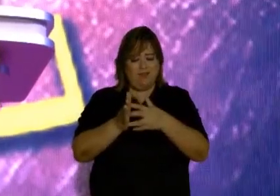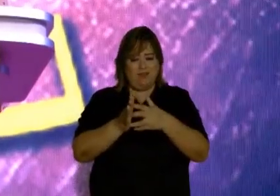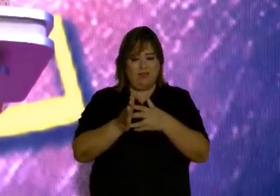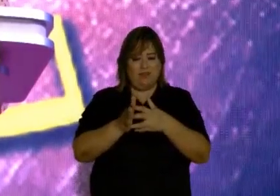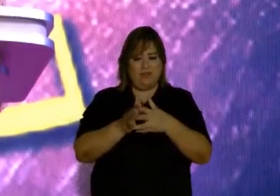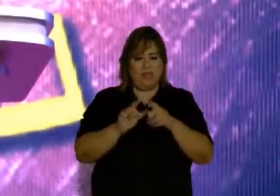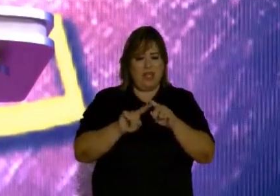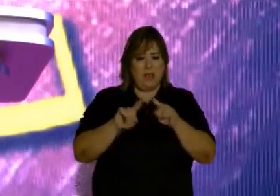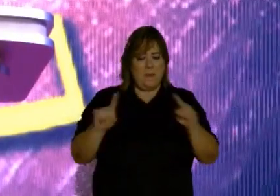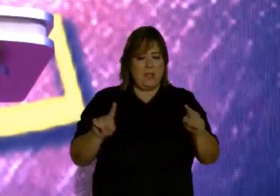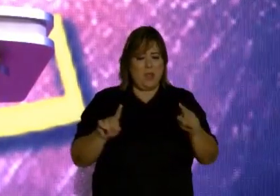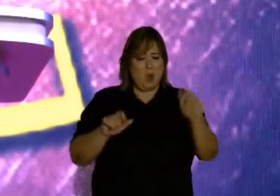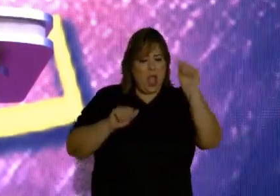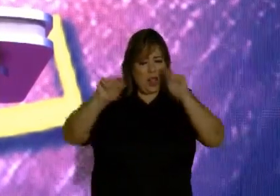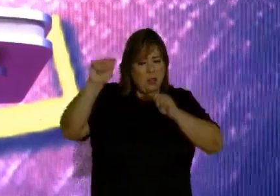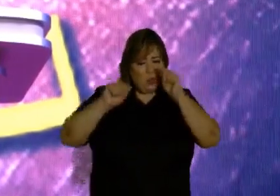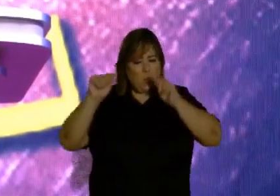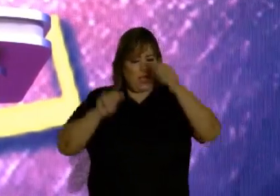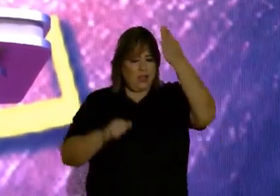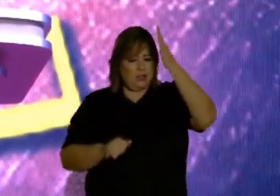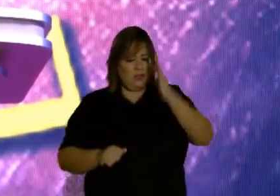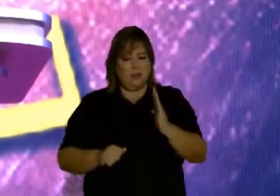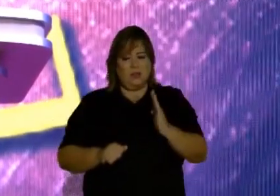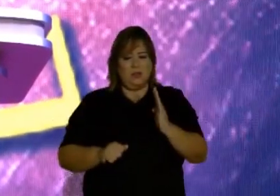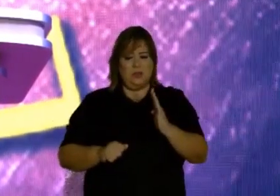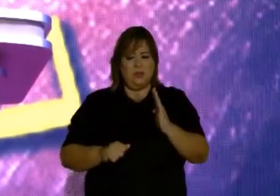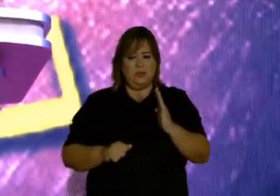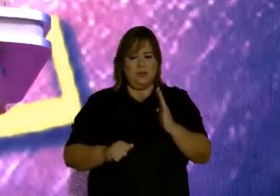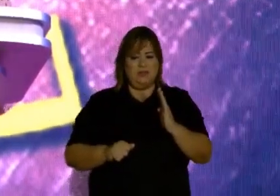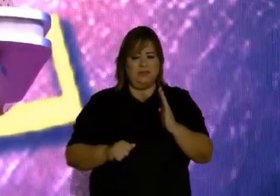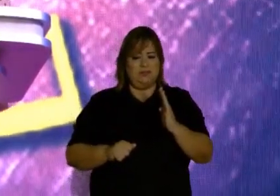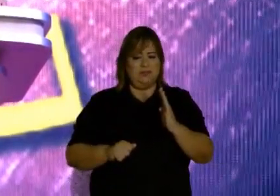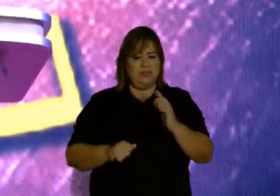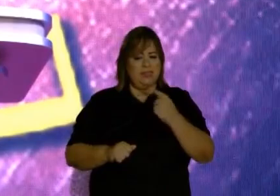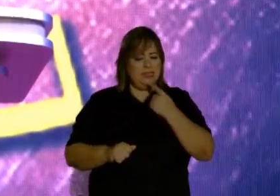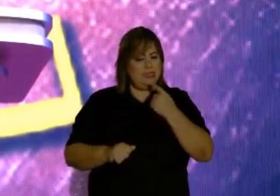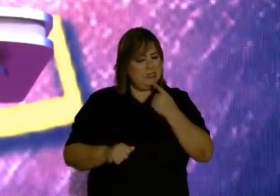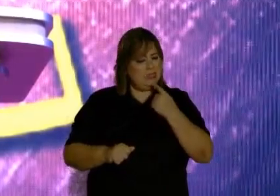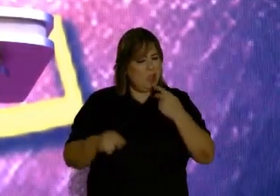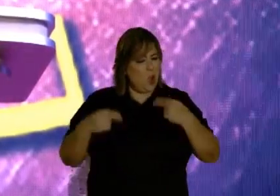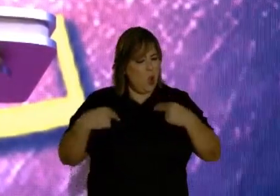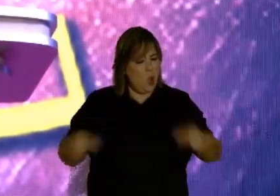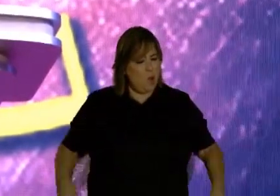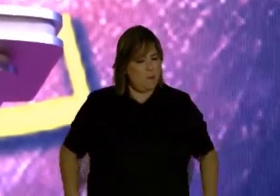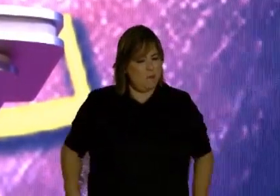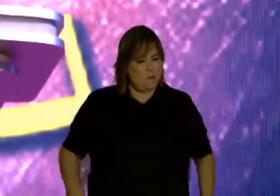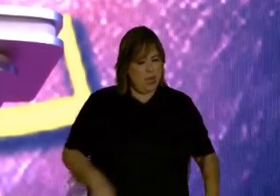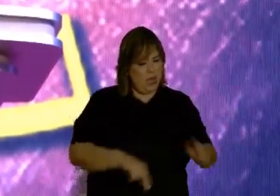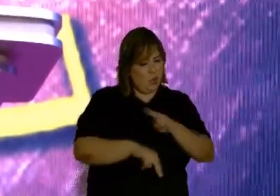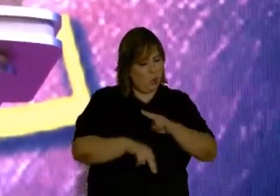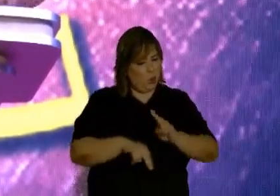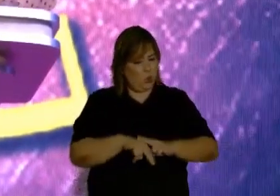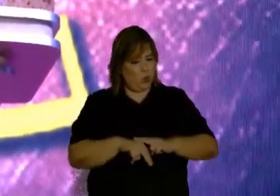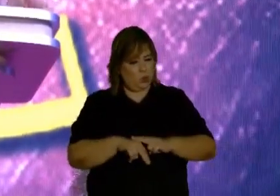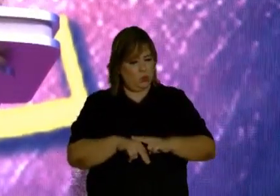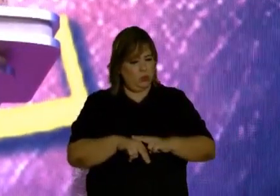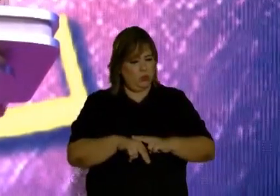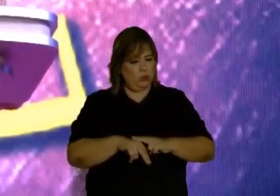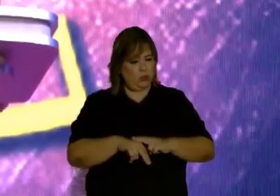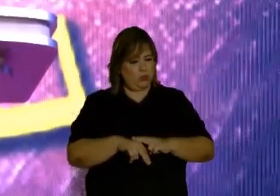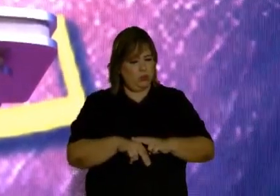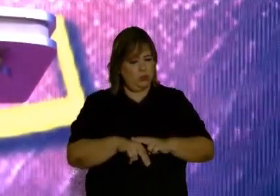Dios hecho hombre o sencillamente era un hombre común con ciertas cualidades de Dios? Puede